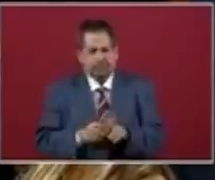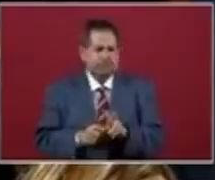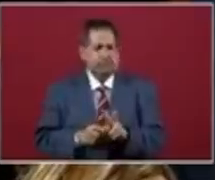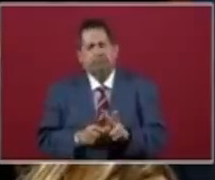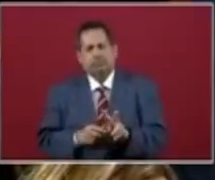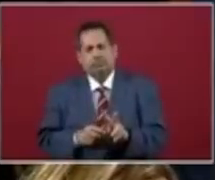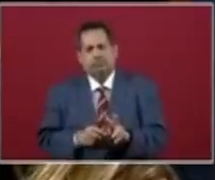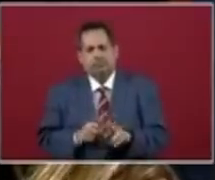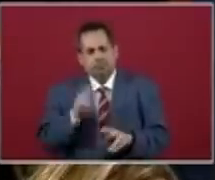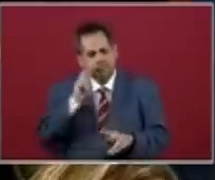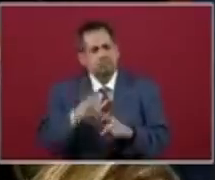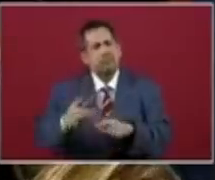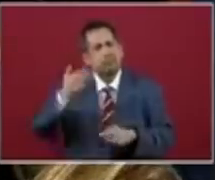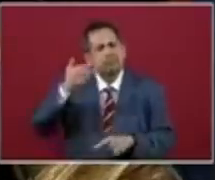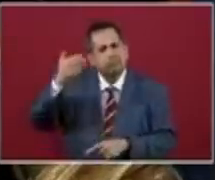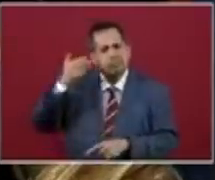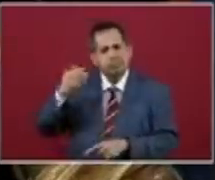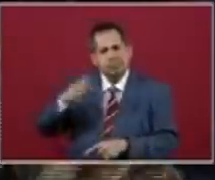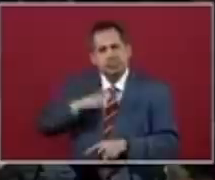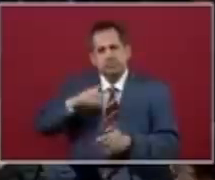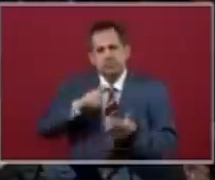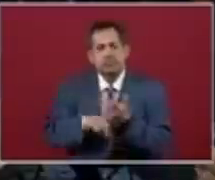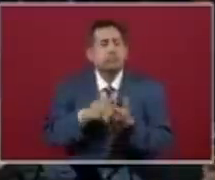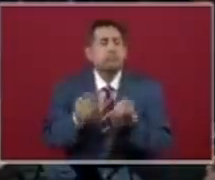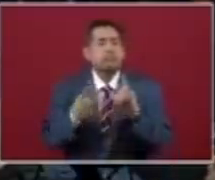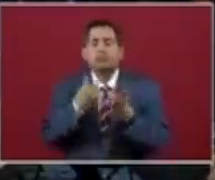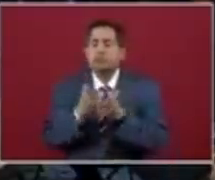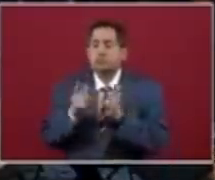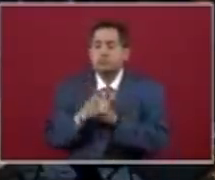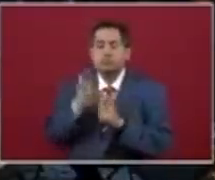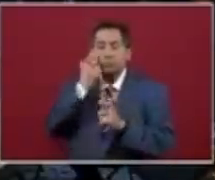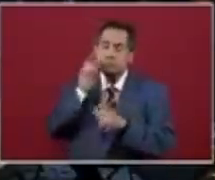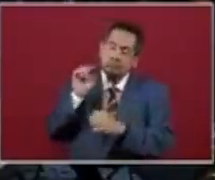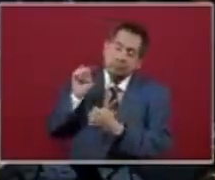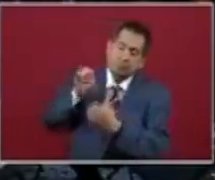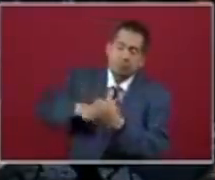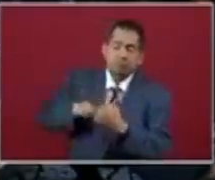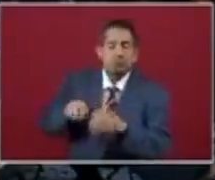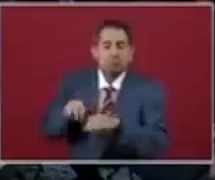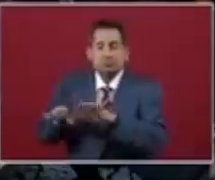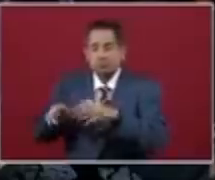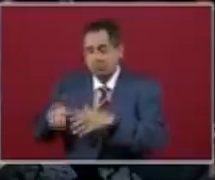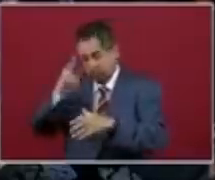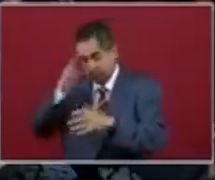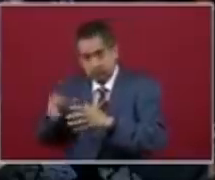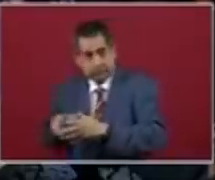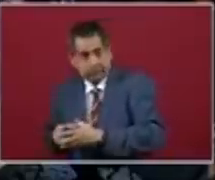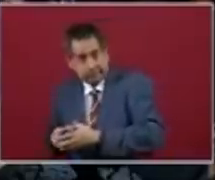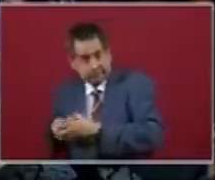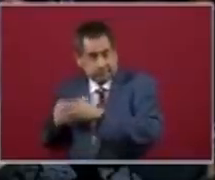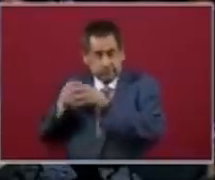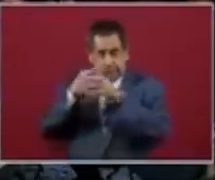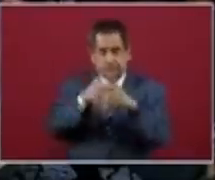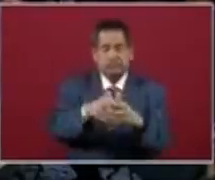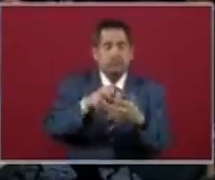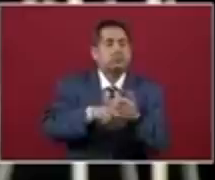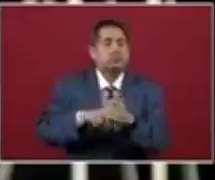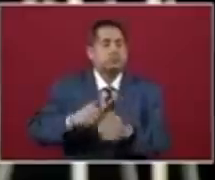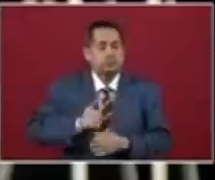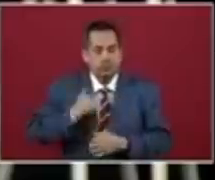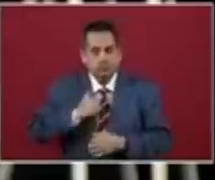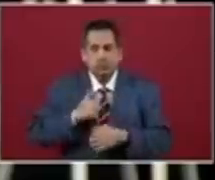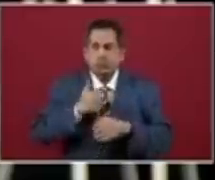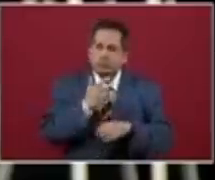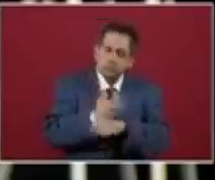se ha venido dando en años anteriores porque ha habido grupos que ofrecen trabajo a los mexicanos aquí en México, ofreciéndoles un trabajo en Canadá, en